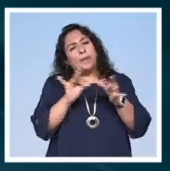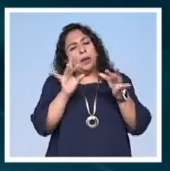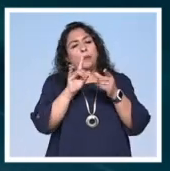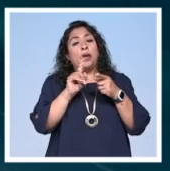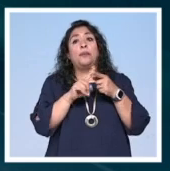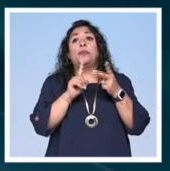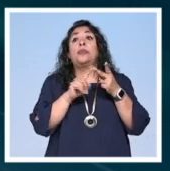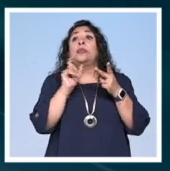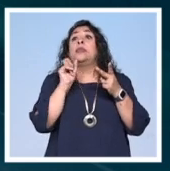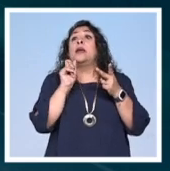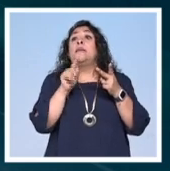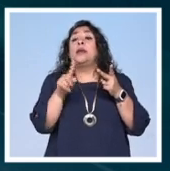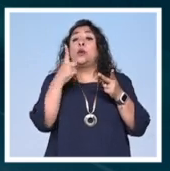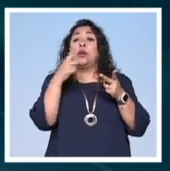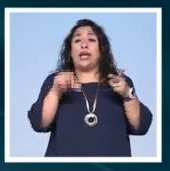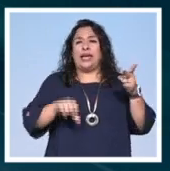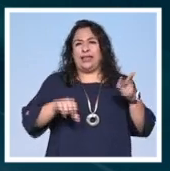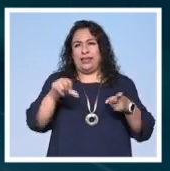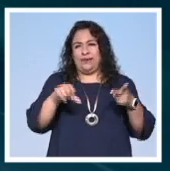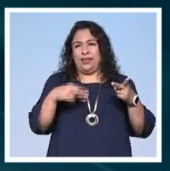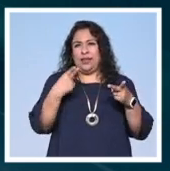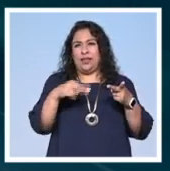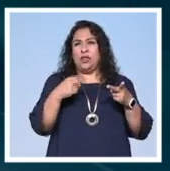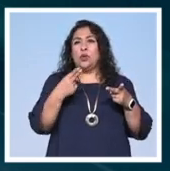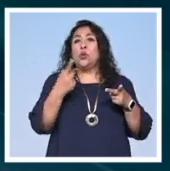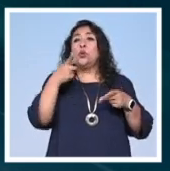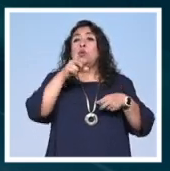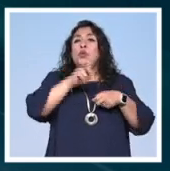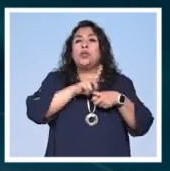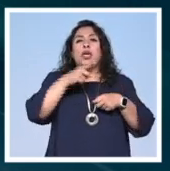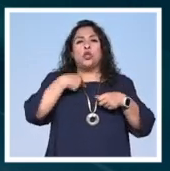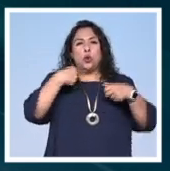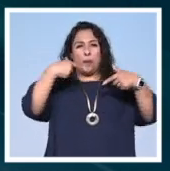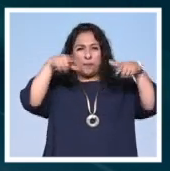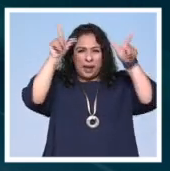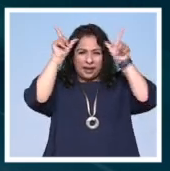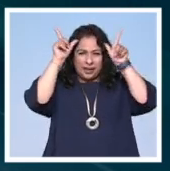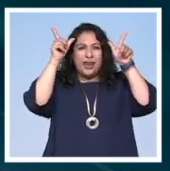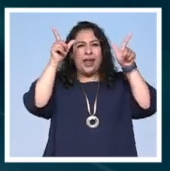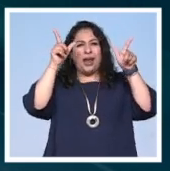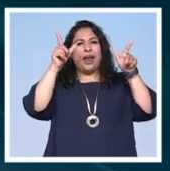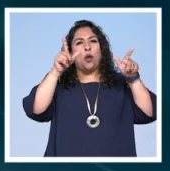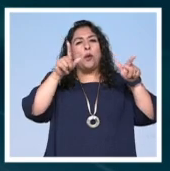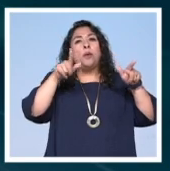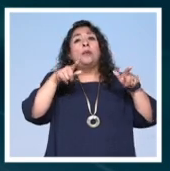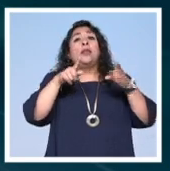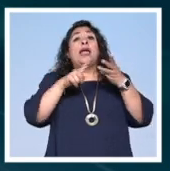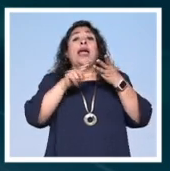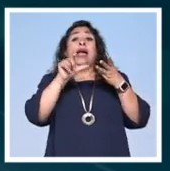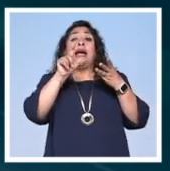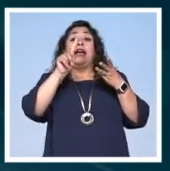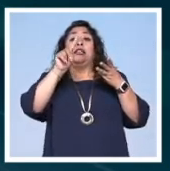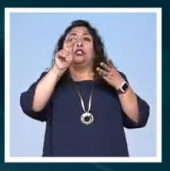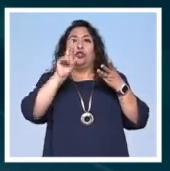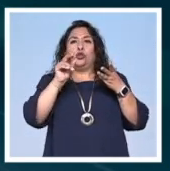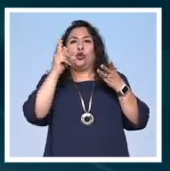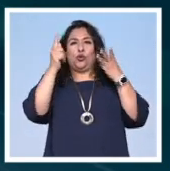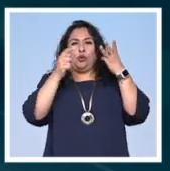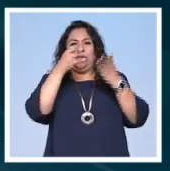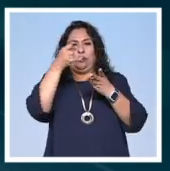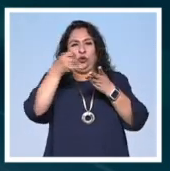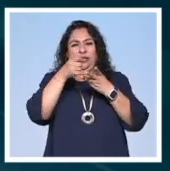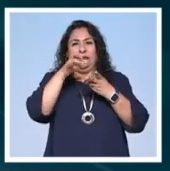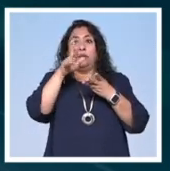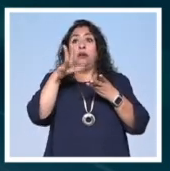también un una actividad que se llama un día siendo Marinero y astroturismo en las Islas Marías vamos a